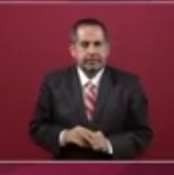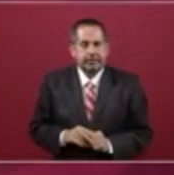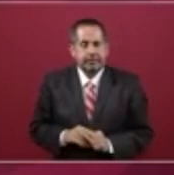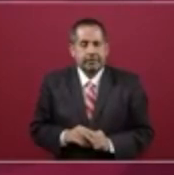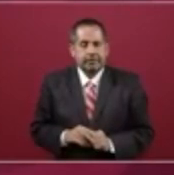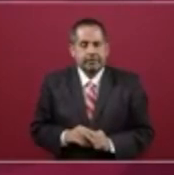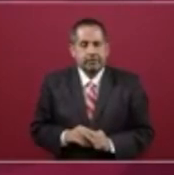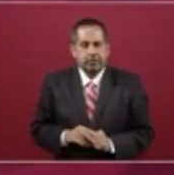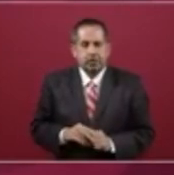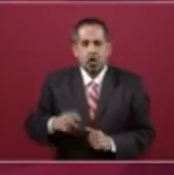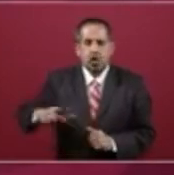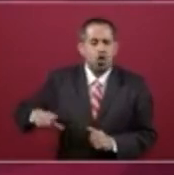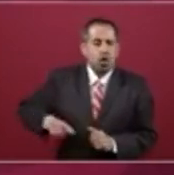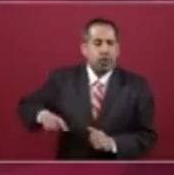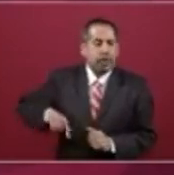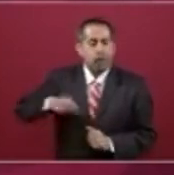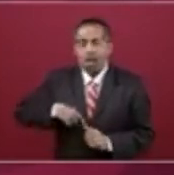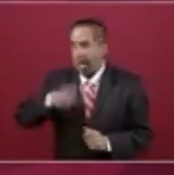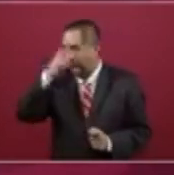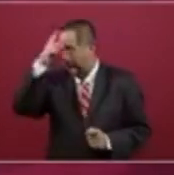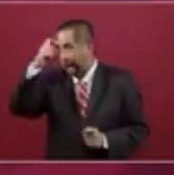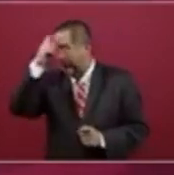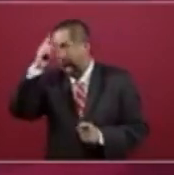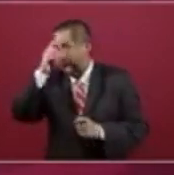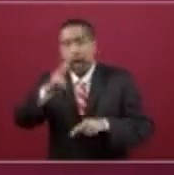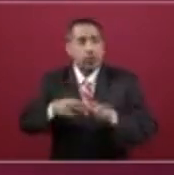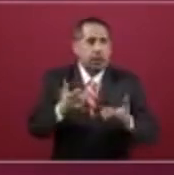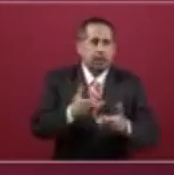Este no es un gobierno de ocurrencias.